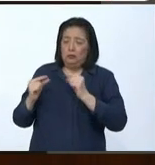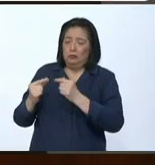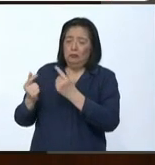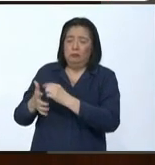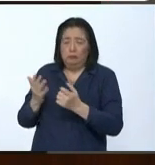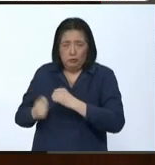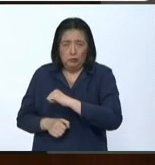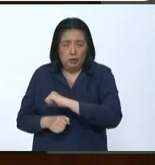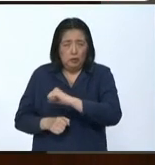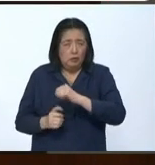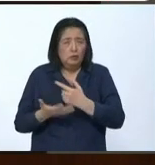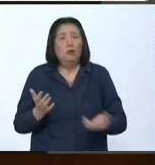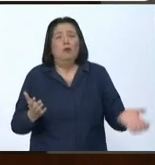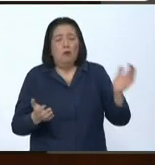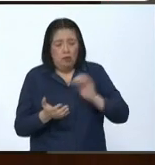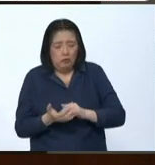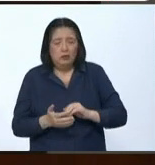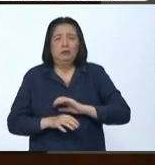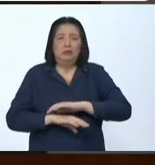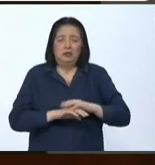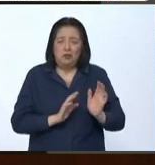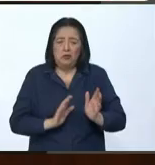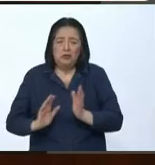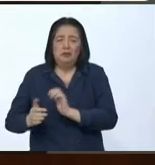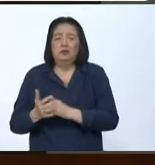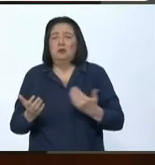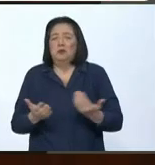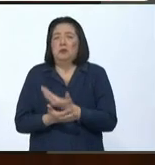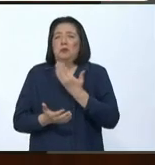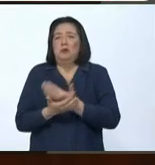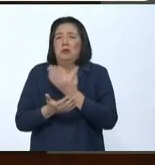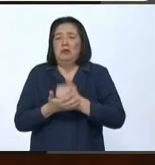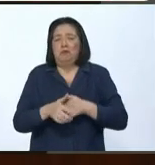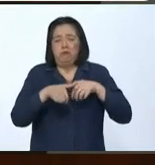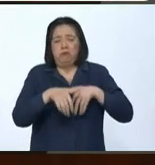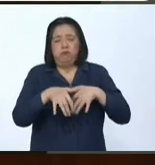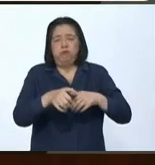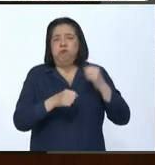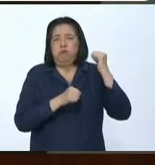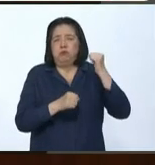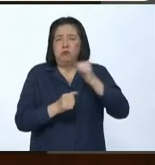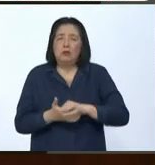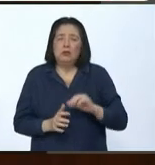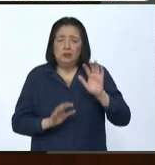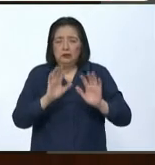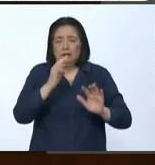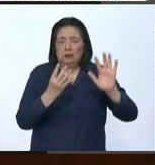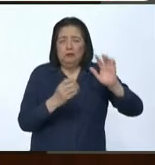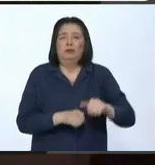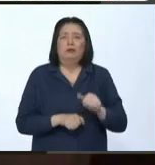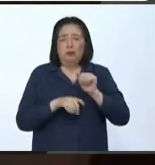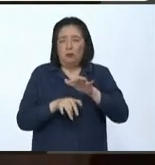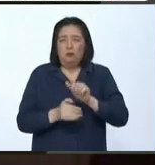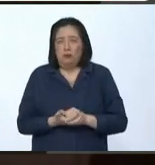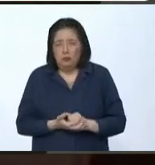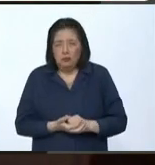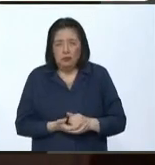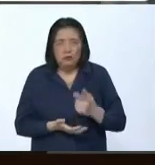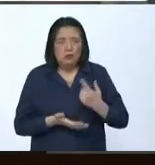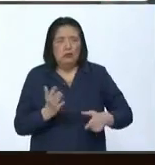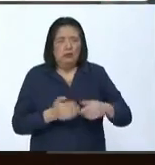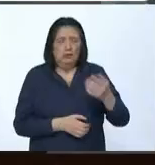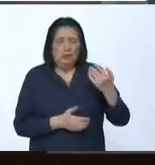oposición volvieron a organizar una nueva jornada de protesta el último 19 de julio. En el marco